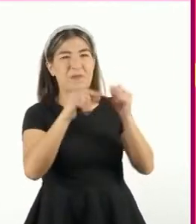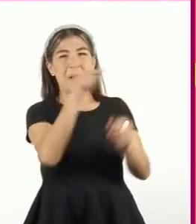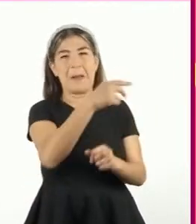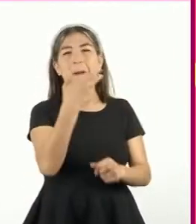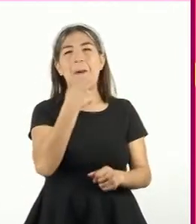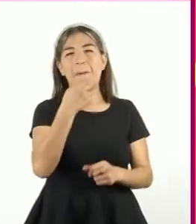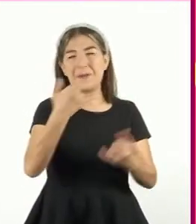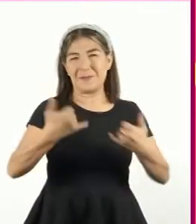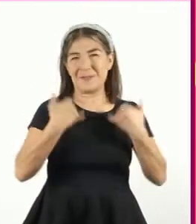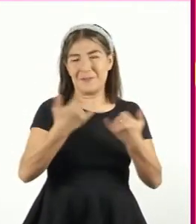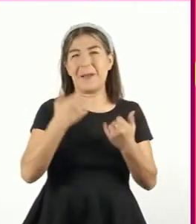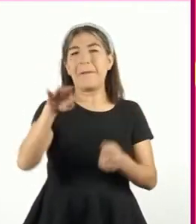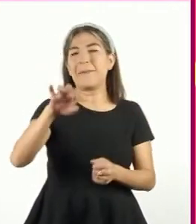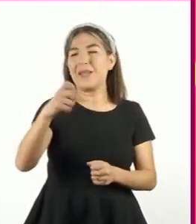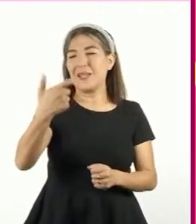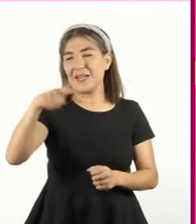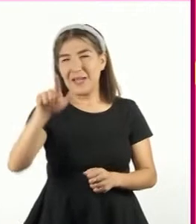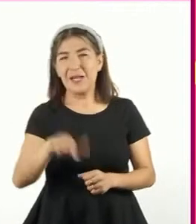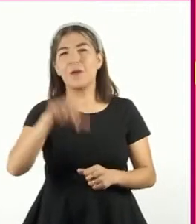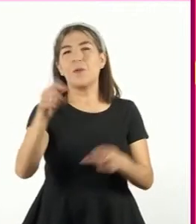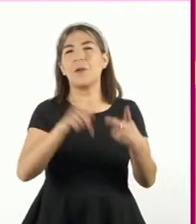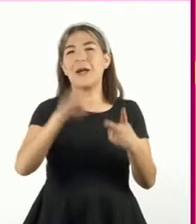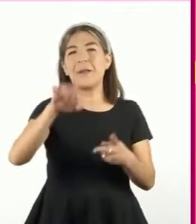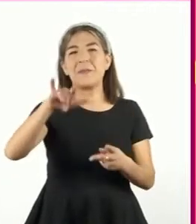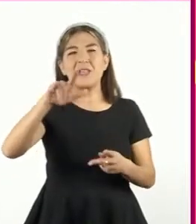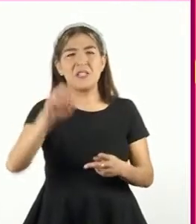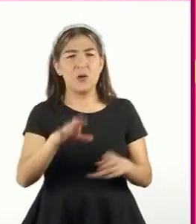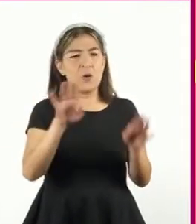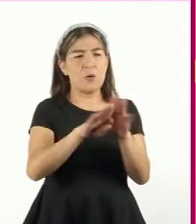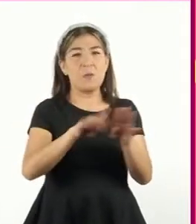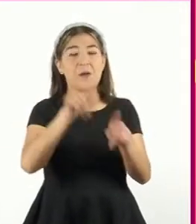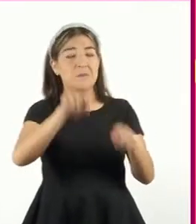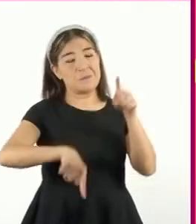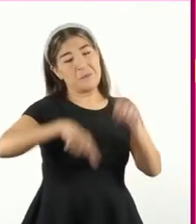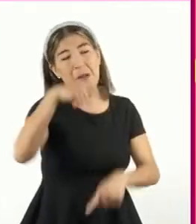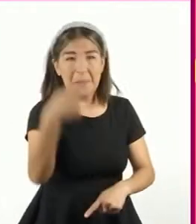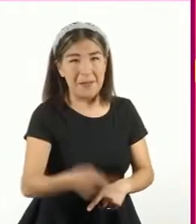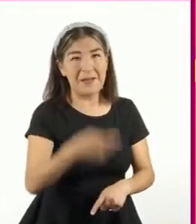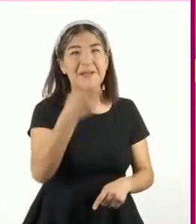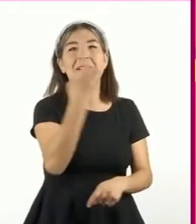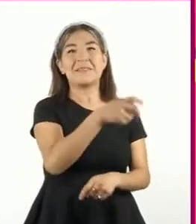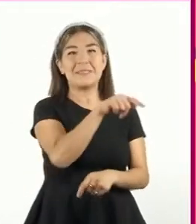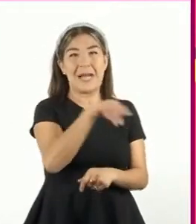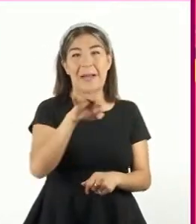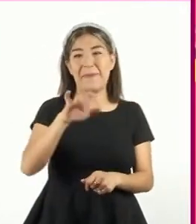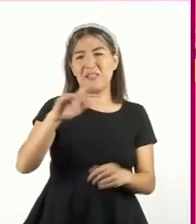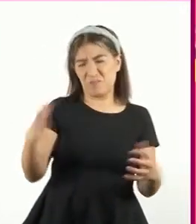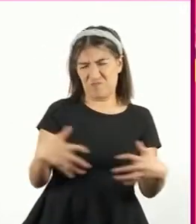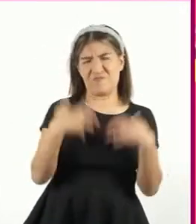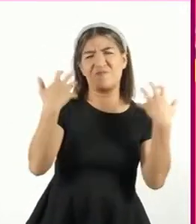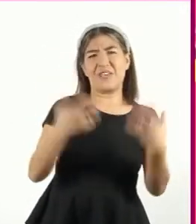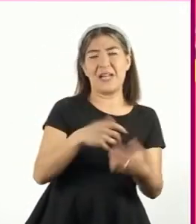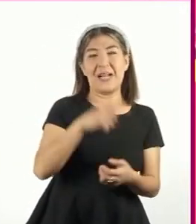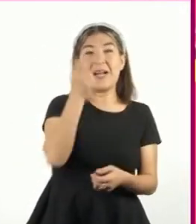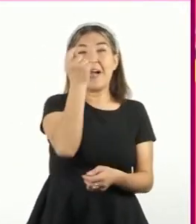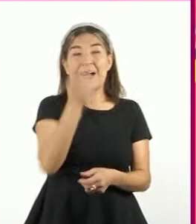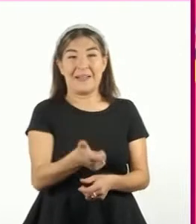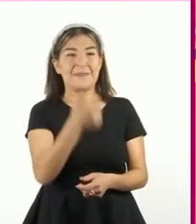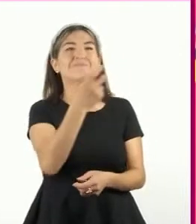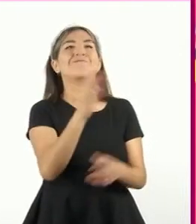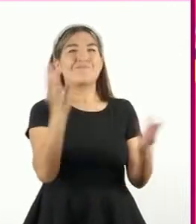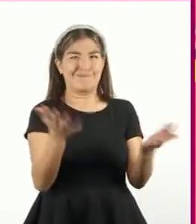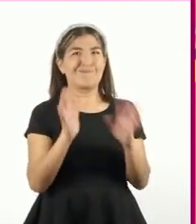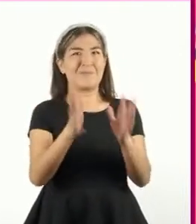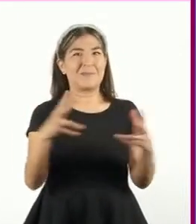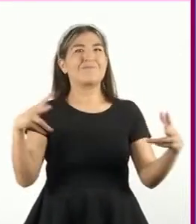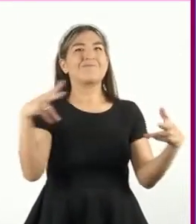Y se muestra cómo el tropiezo de Miguel provoca la molestia de Emilio. Y el que casi se vayan a los